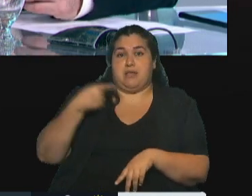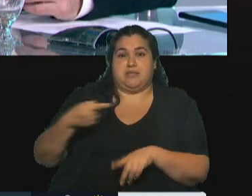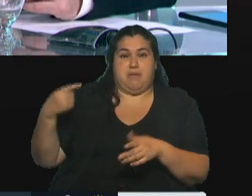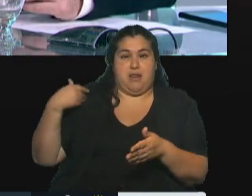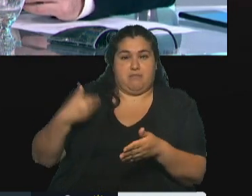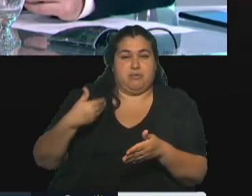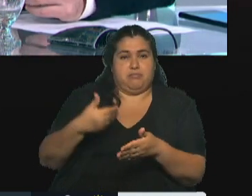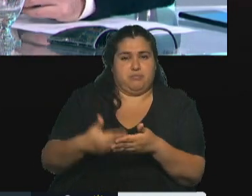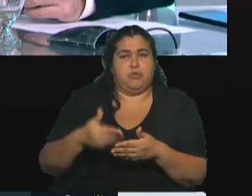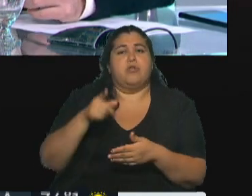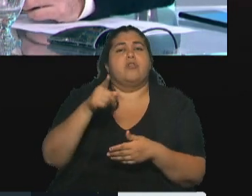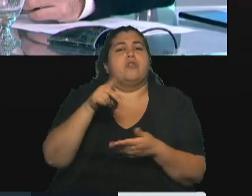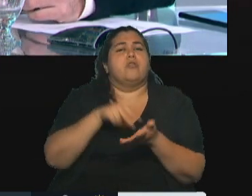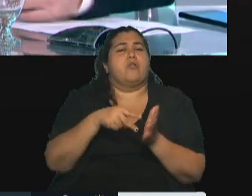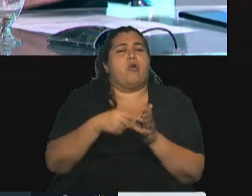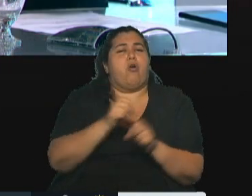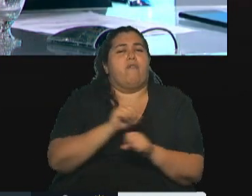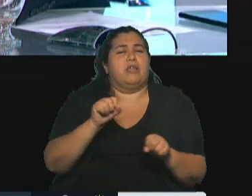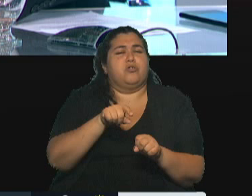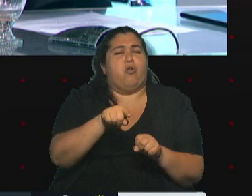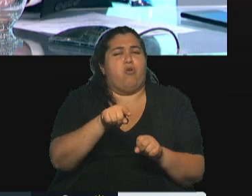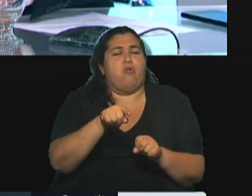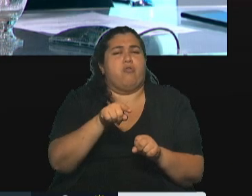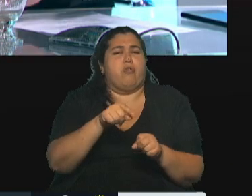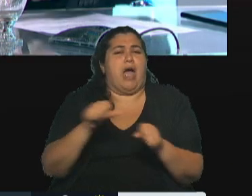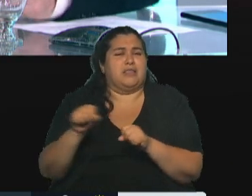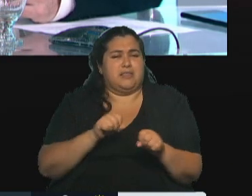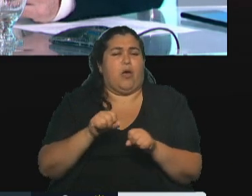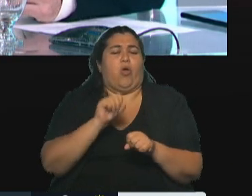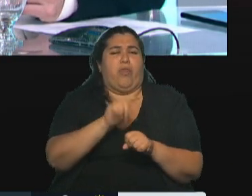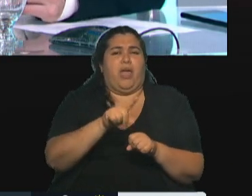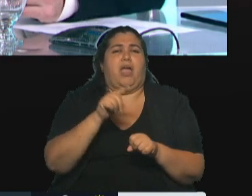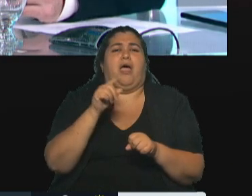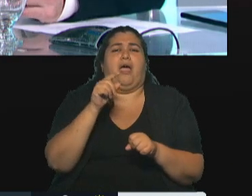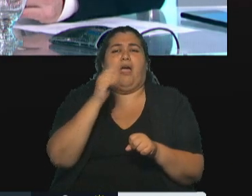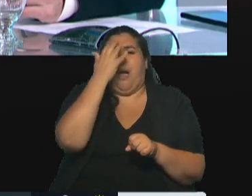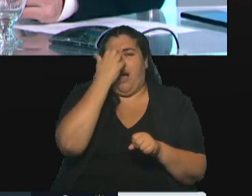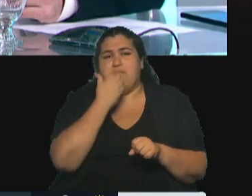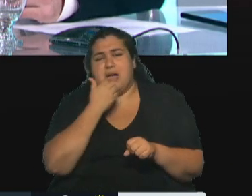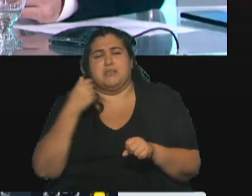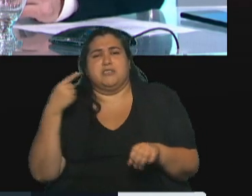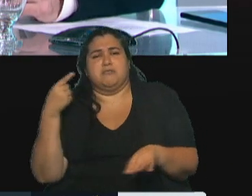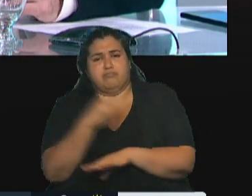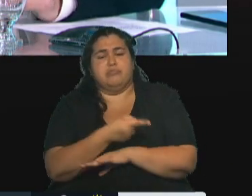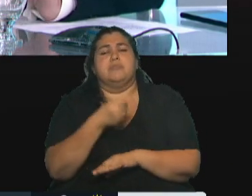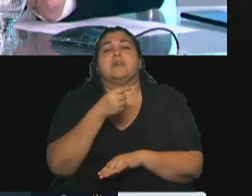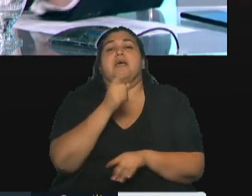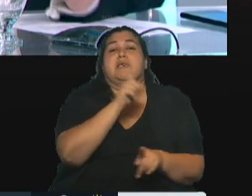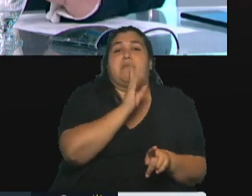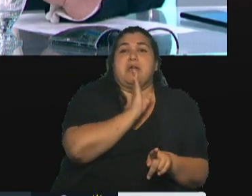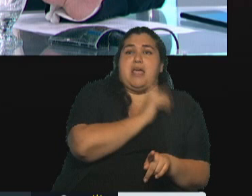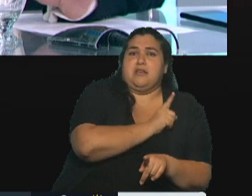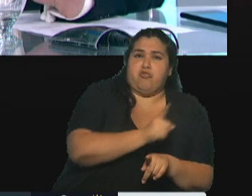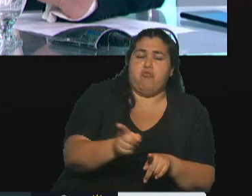fue el estallido del conflicto y a partir de lo que fue el atentado de Hamas y la respuesta israelí en la Franja de Gaza, es, bueno,